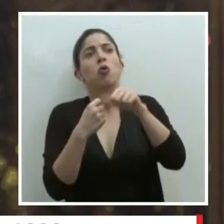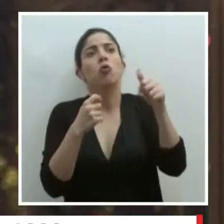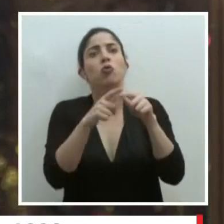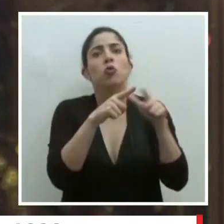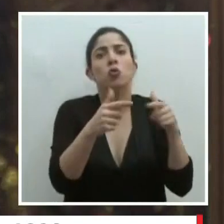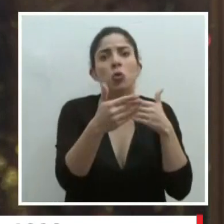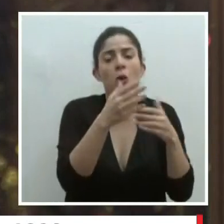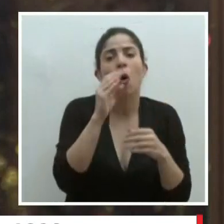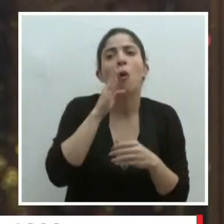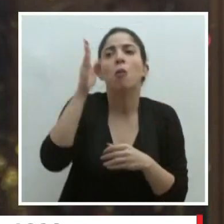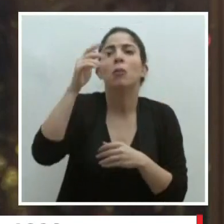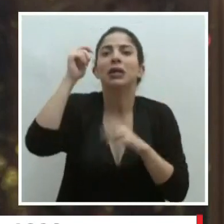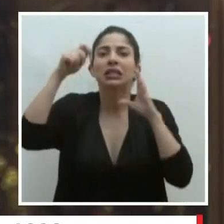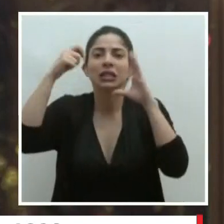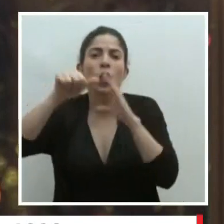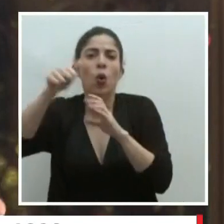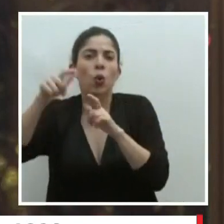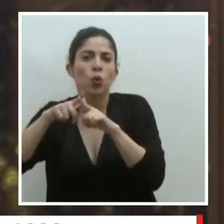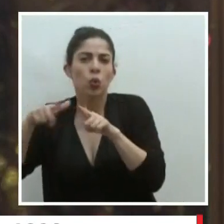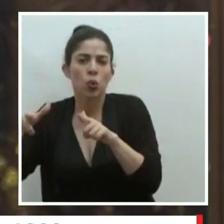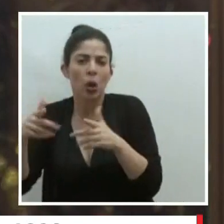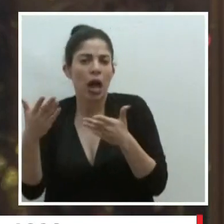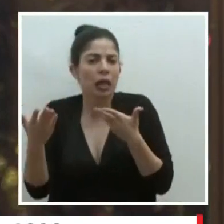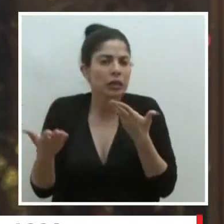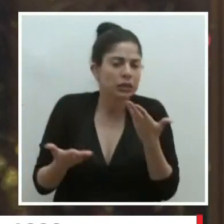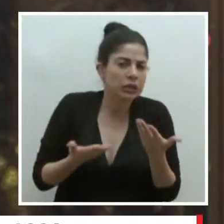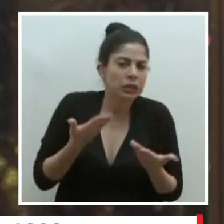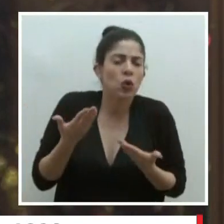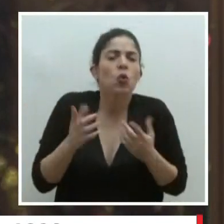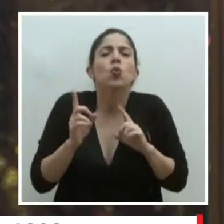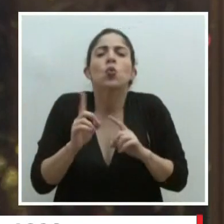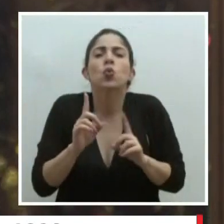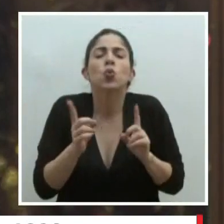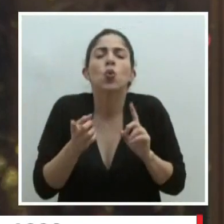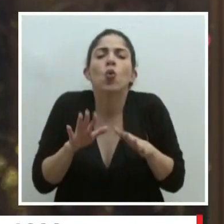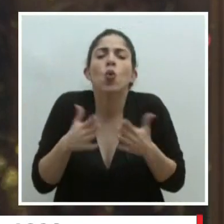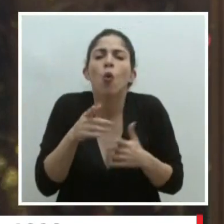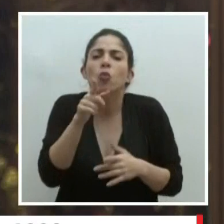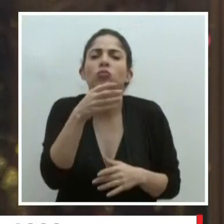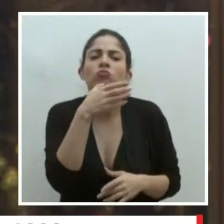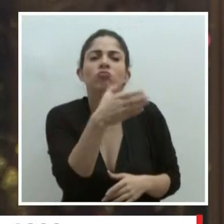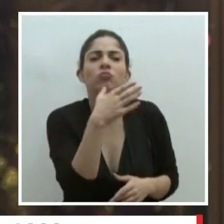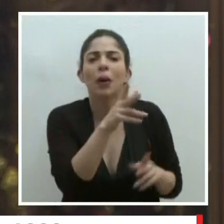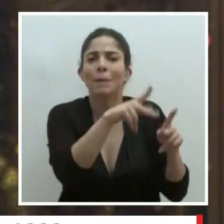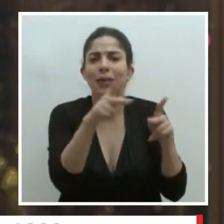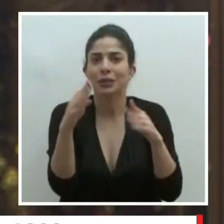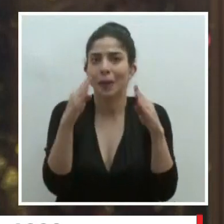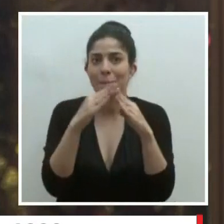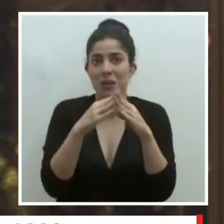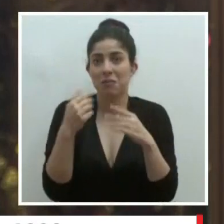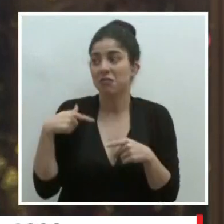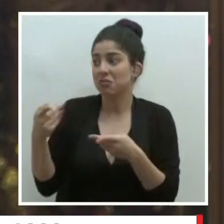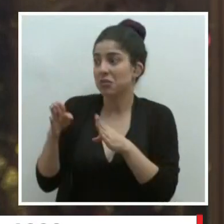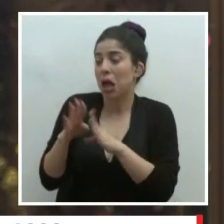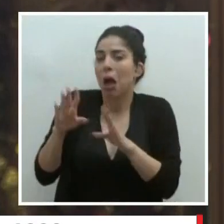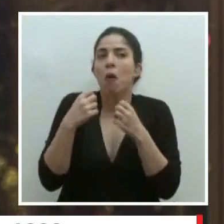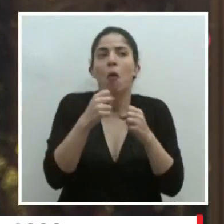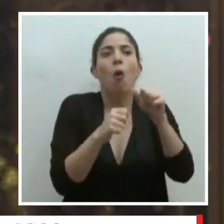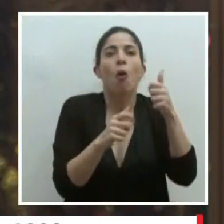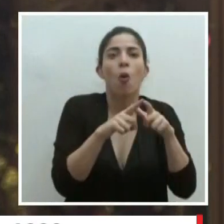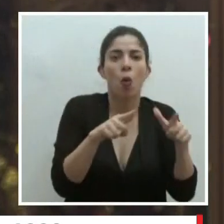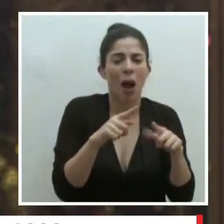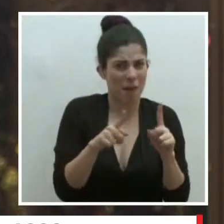puedo ir al cine a otro lugar, en fin. ¿Cuál es la recomendación para los habitantes de estos lugares ante ese riesgo, pero no